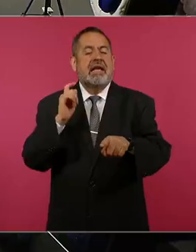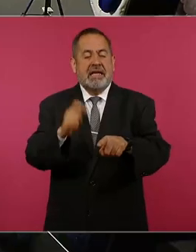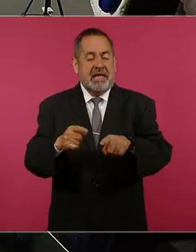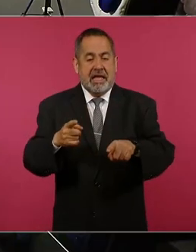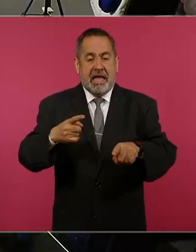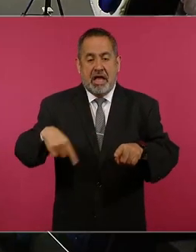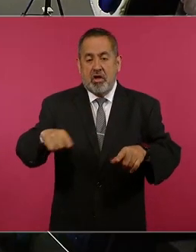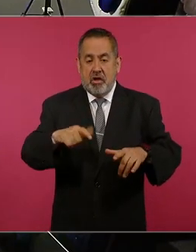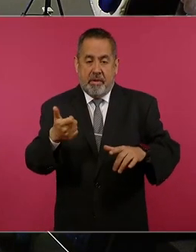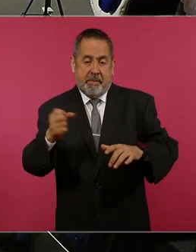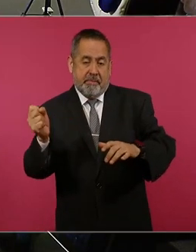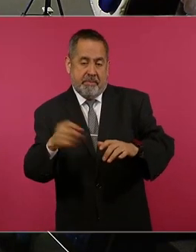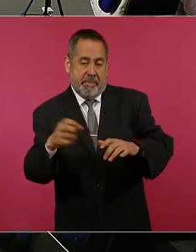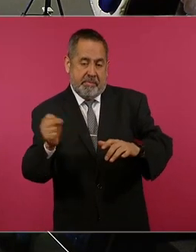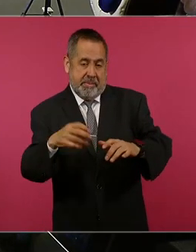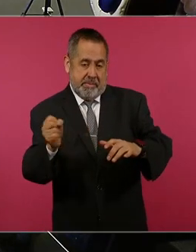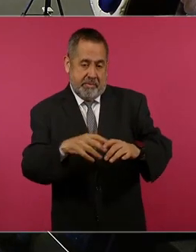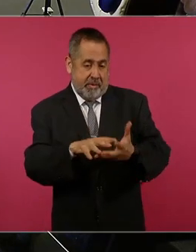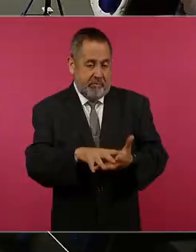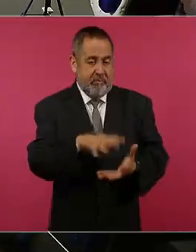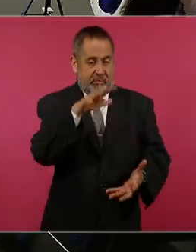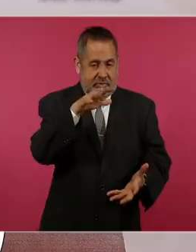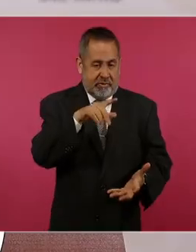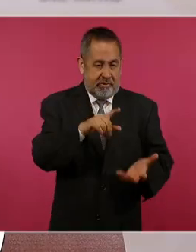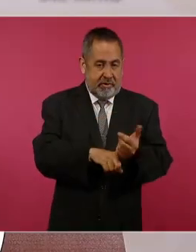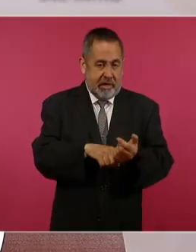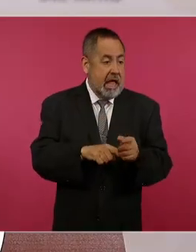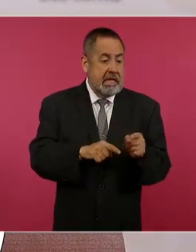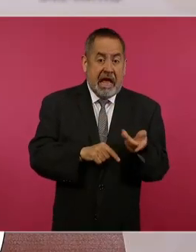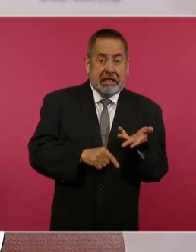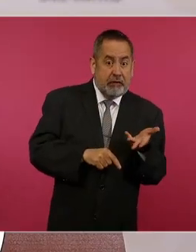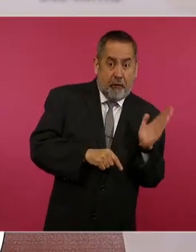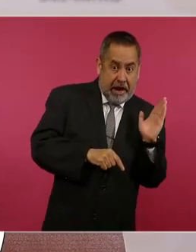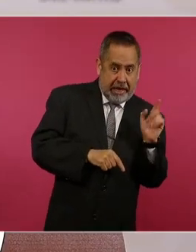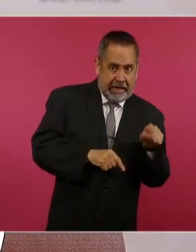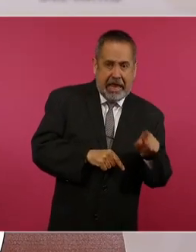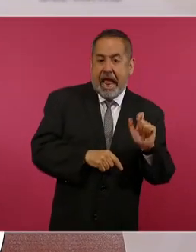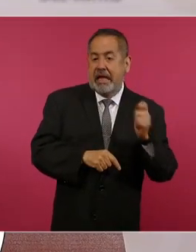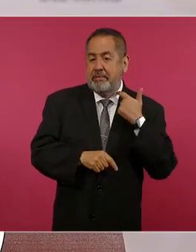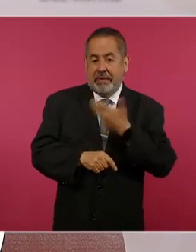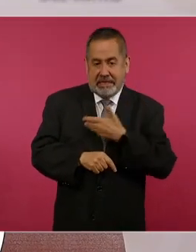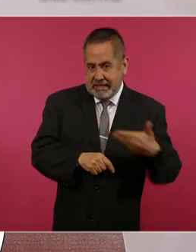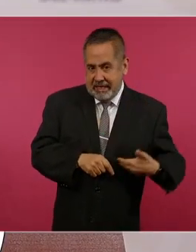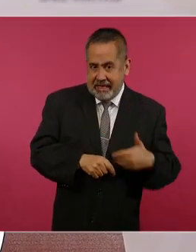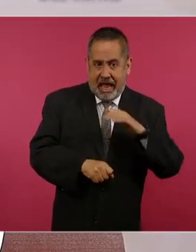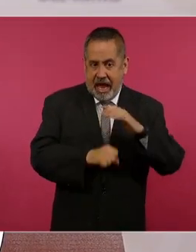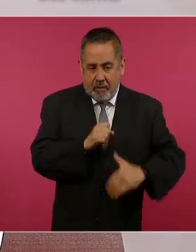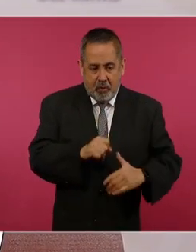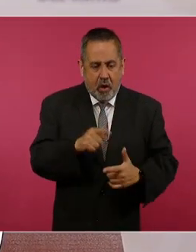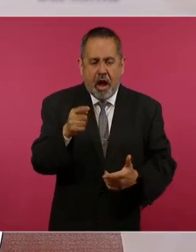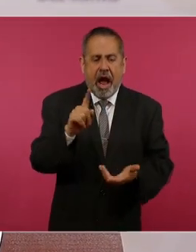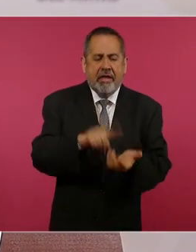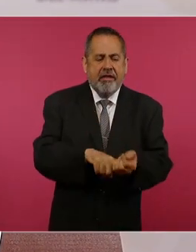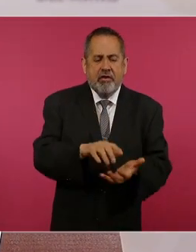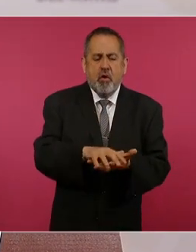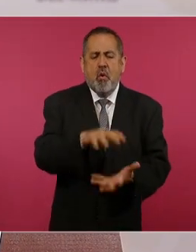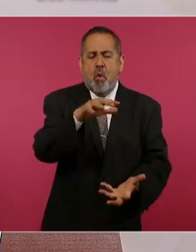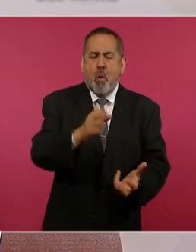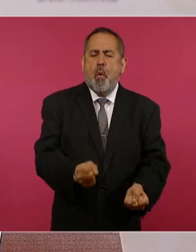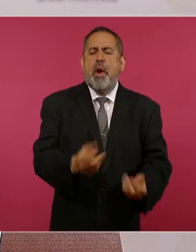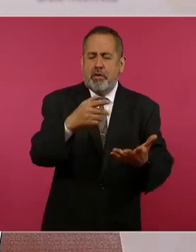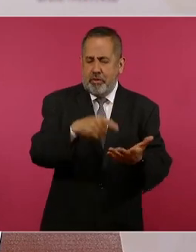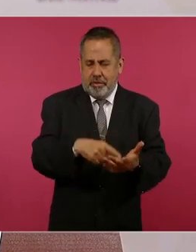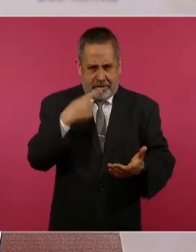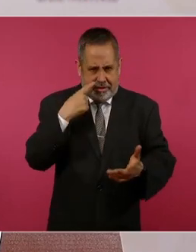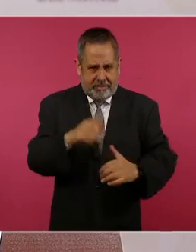ahorrado una vez que el día se fue de la CONSAR? ¿Cuánto